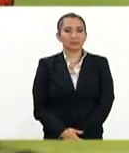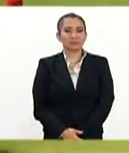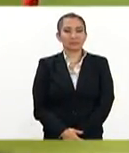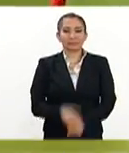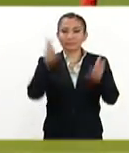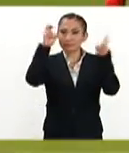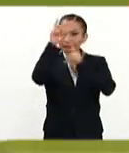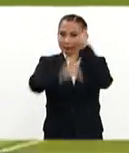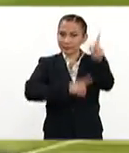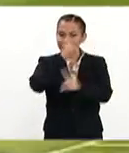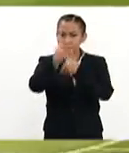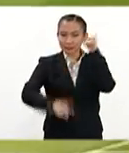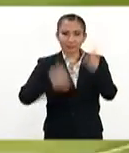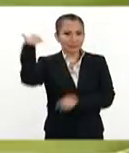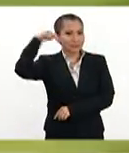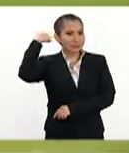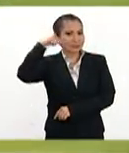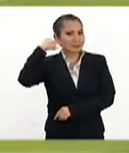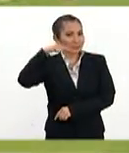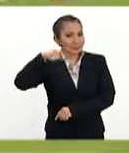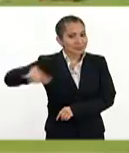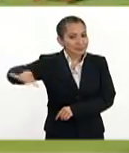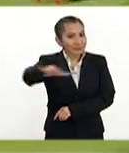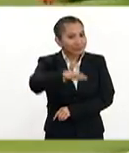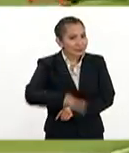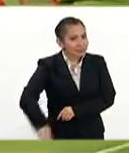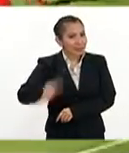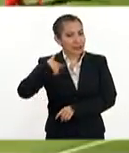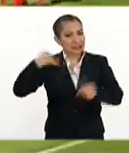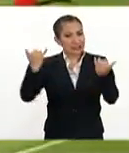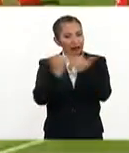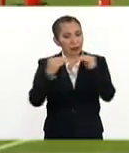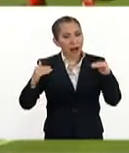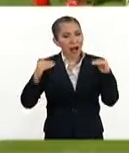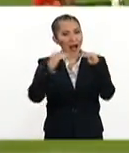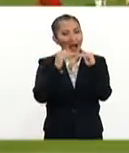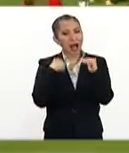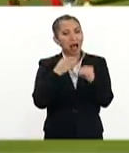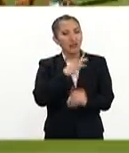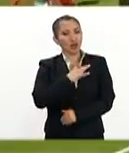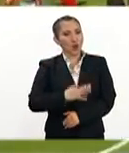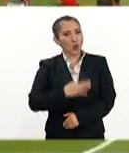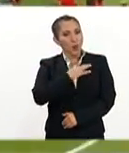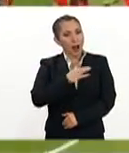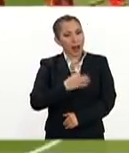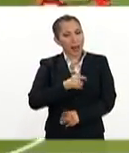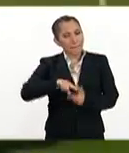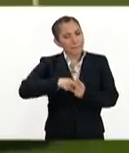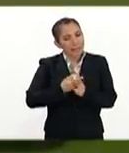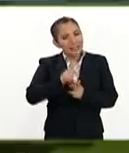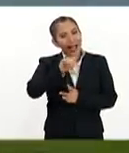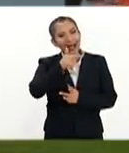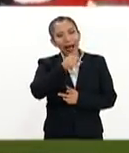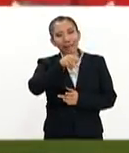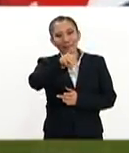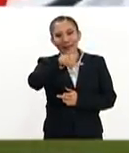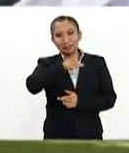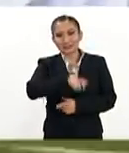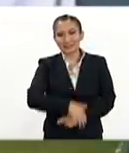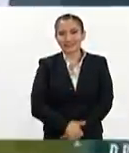En los deportes, las Chivas Rayadas del Guadalajara empatan contra el Toluca en el inicio de la Liga